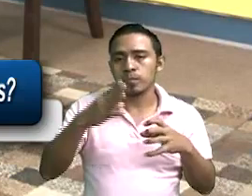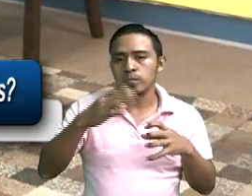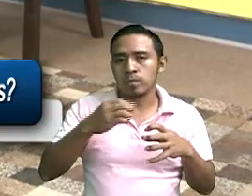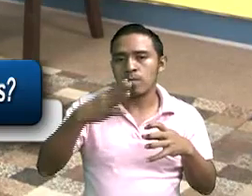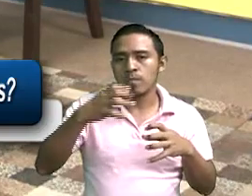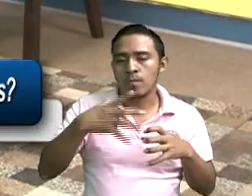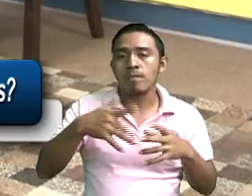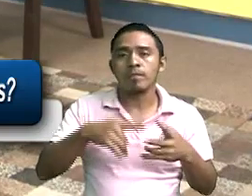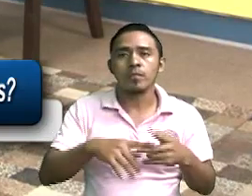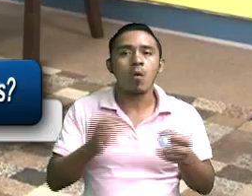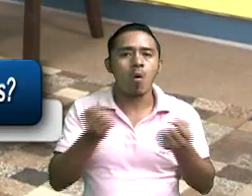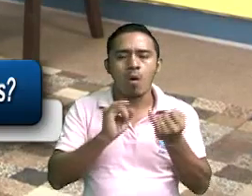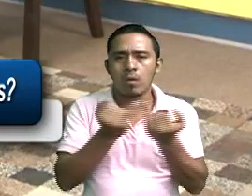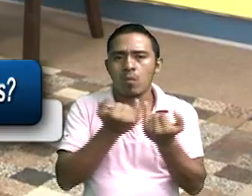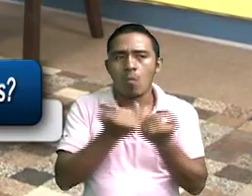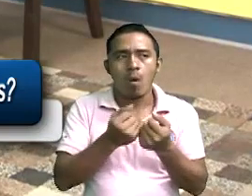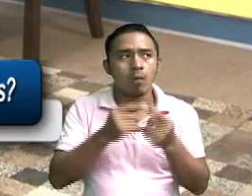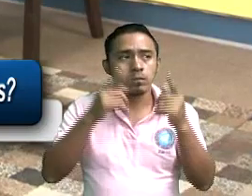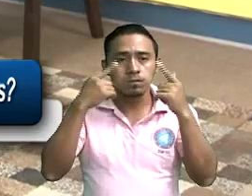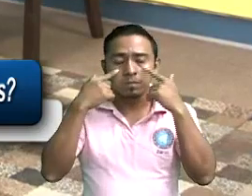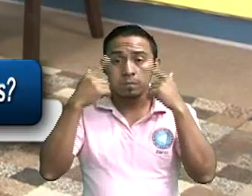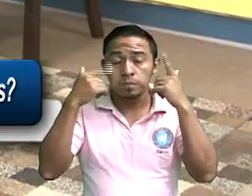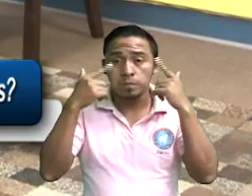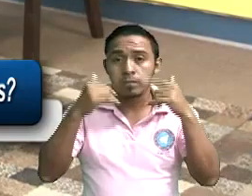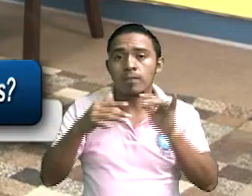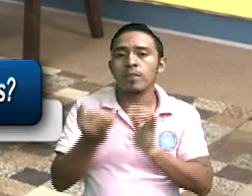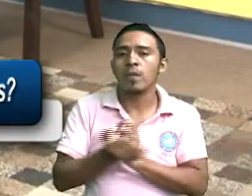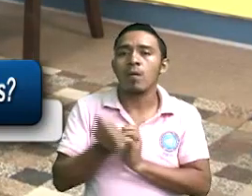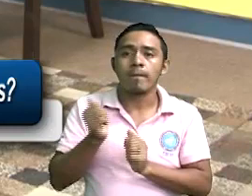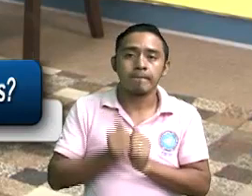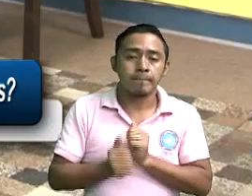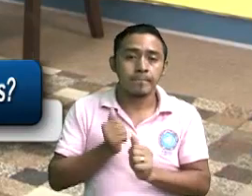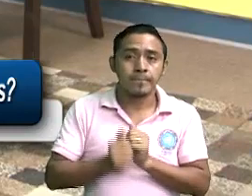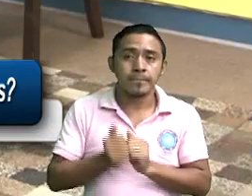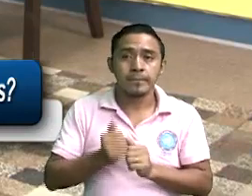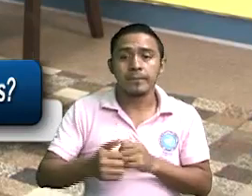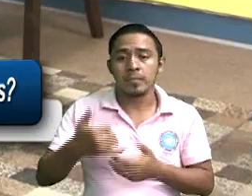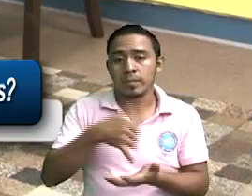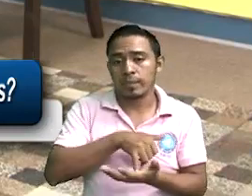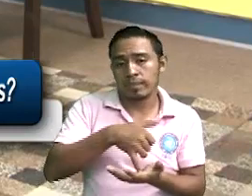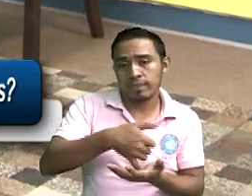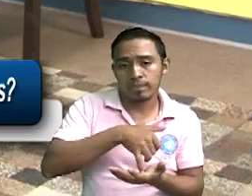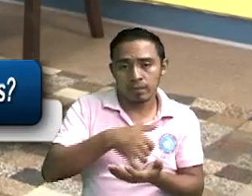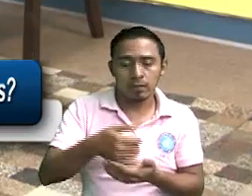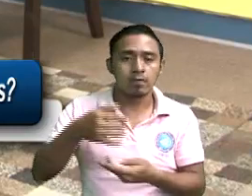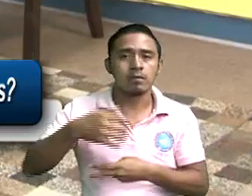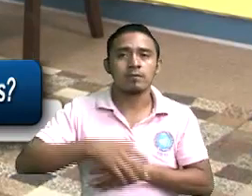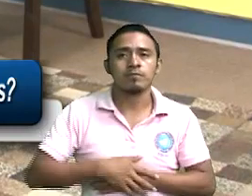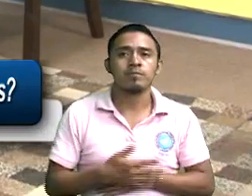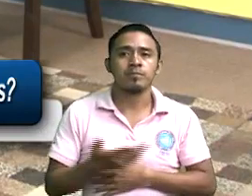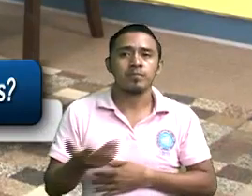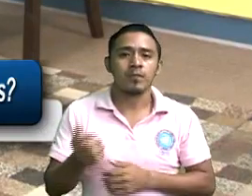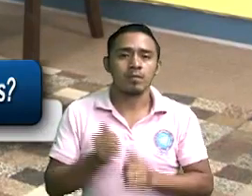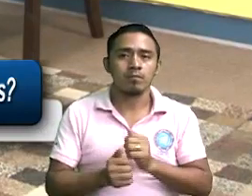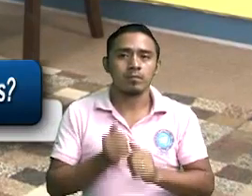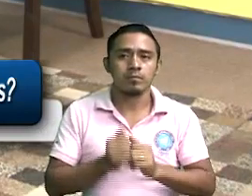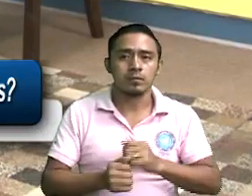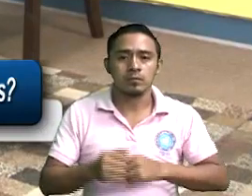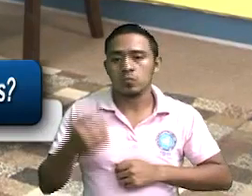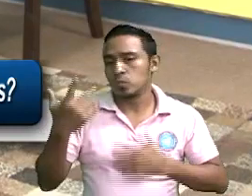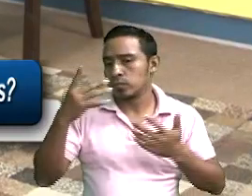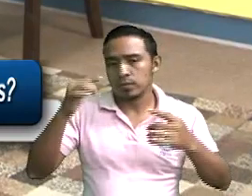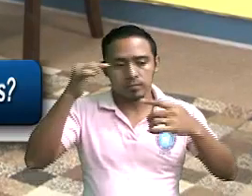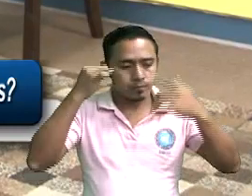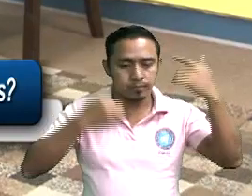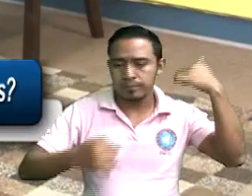inclusive para mover los ojos. Cuando tenemos una enfermedad neuromuscular y hay debilidad, pues podríamos tener un problema en cualquiera de